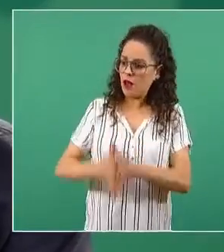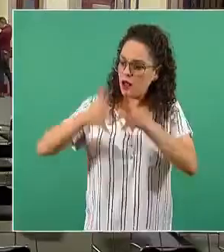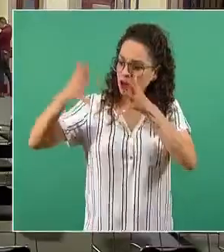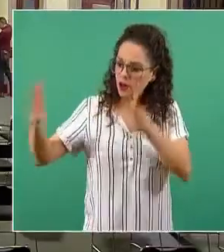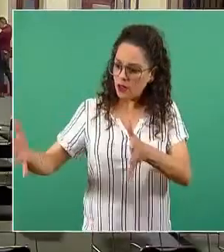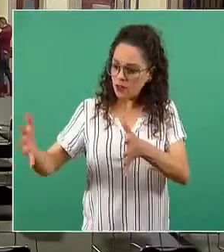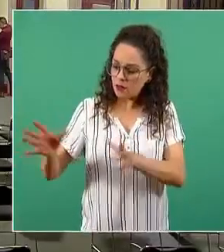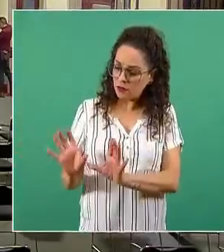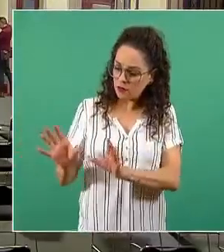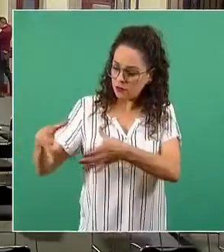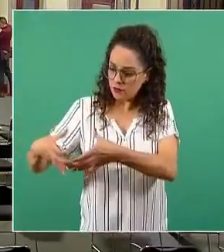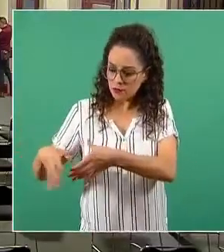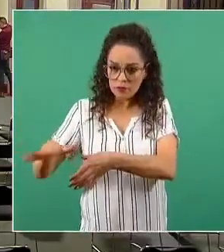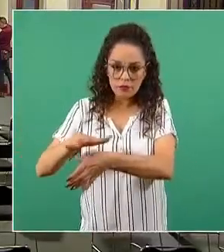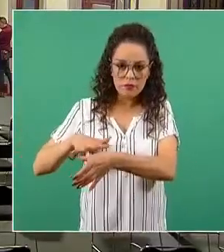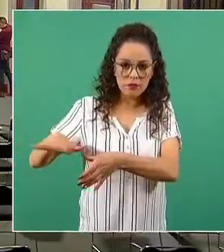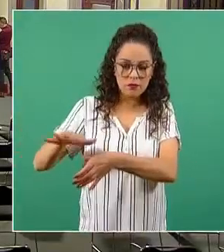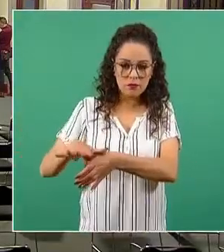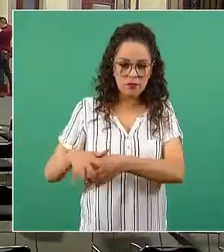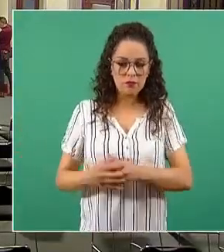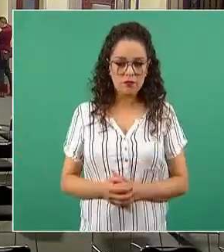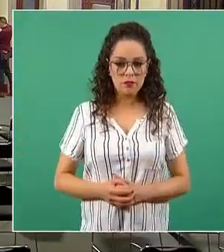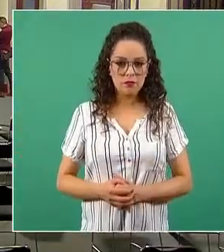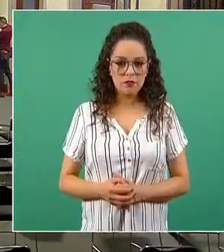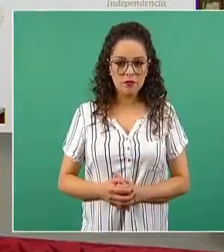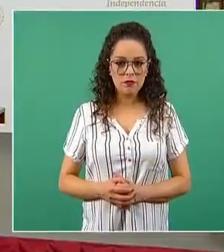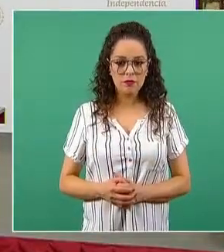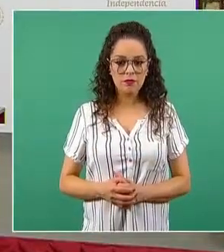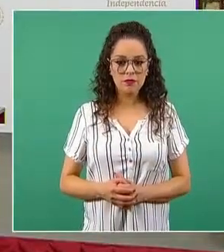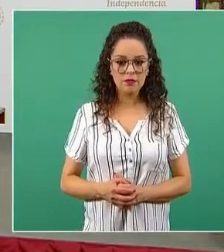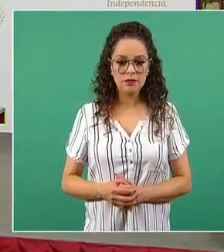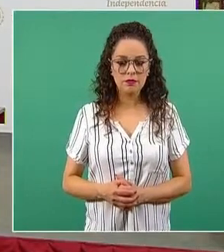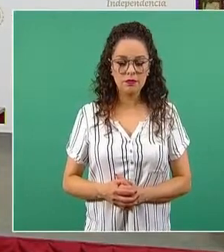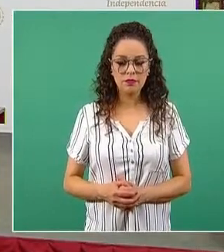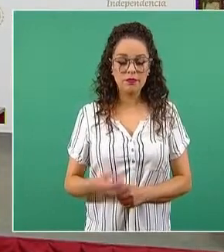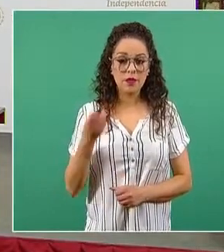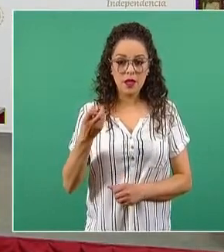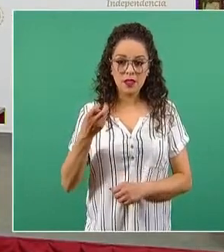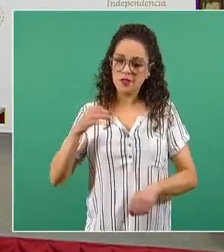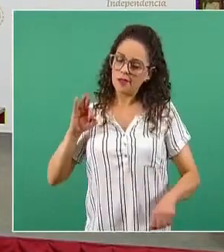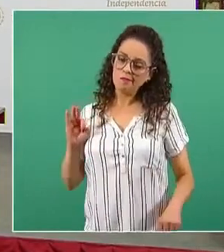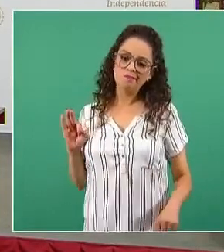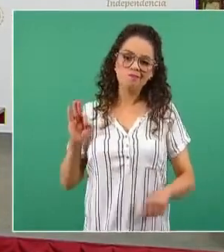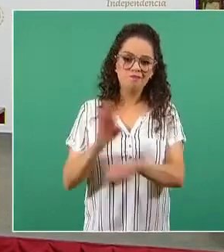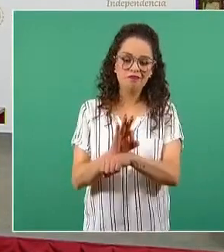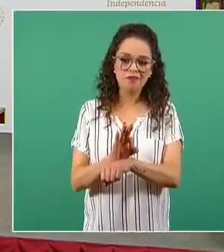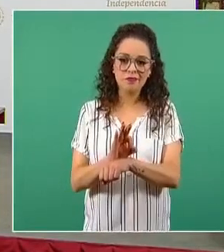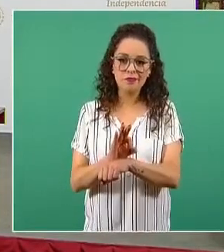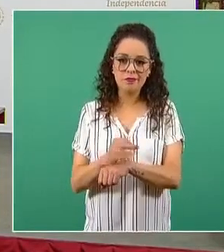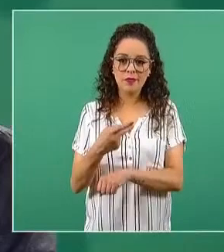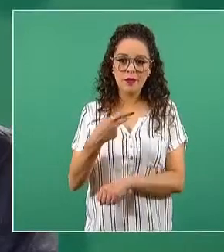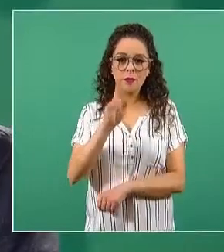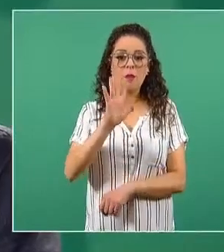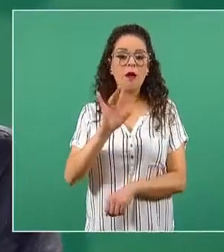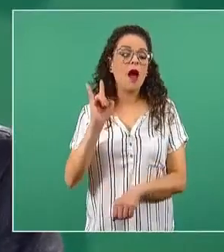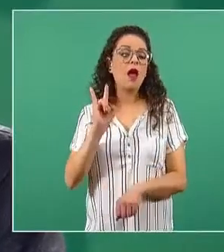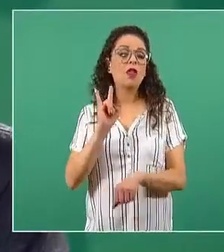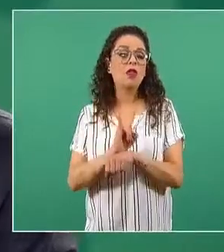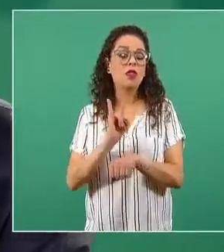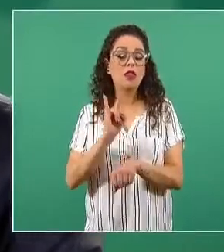de ciertos segmentos de la industria que opera en México. Y era un proteccionismo disfrazado de rigor